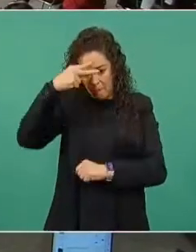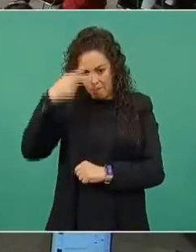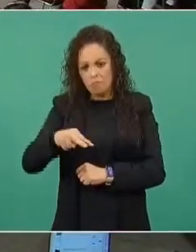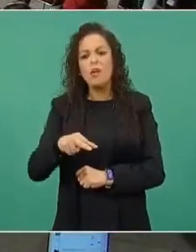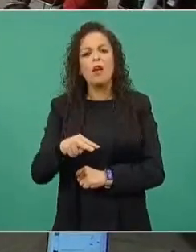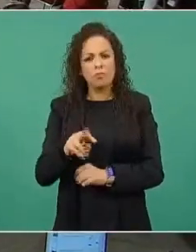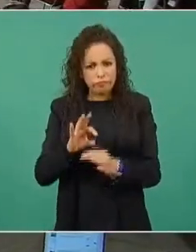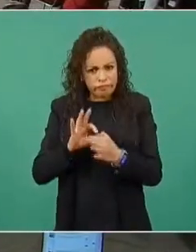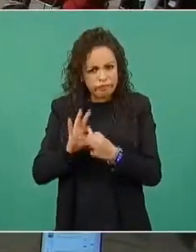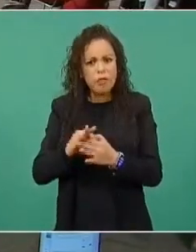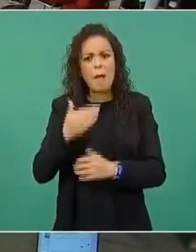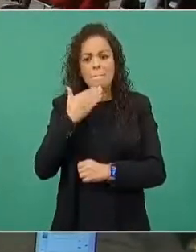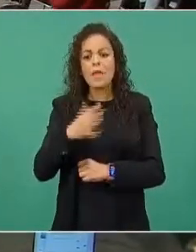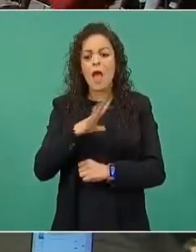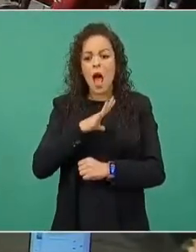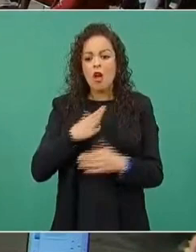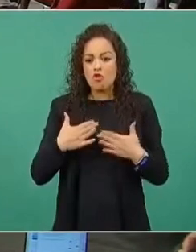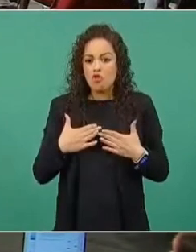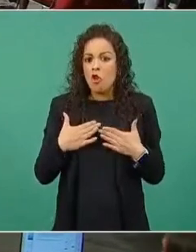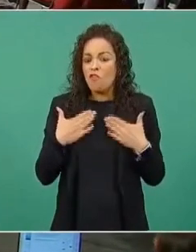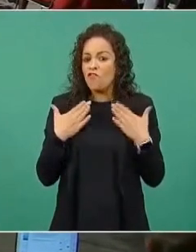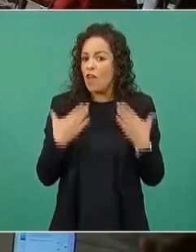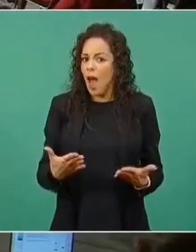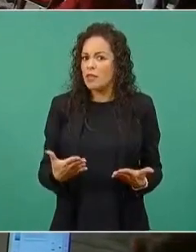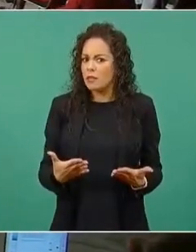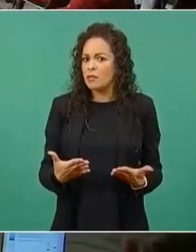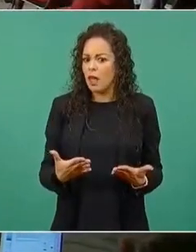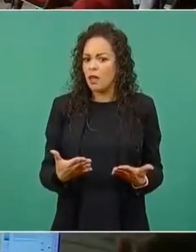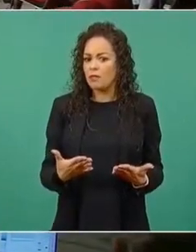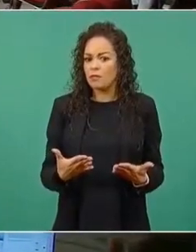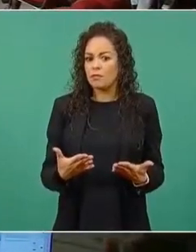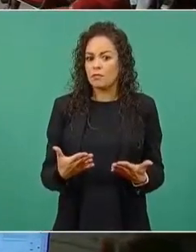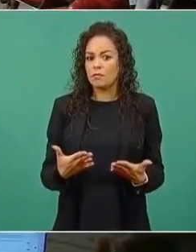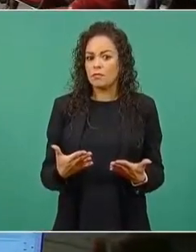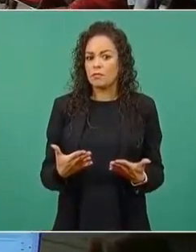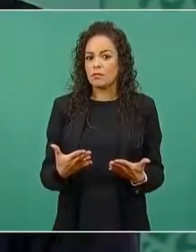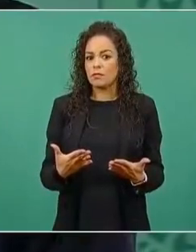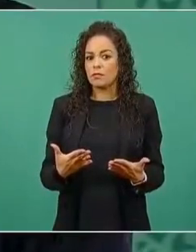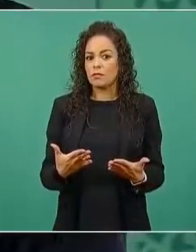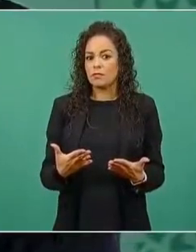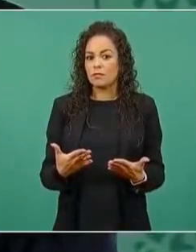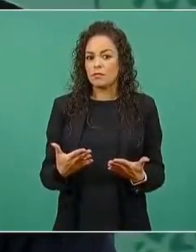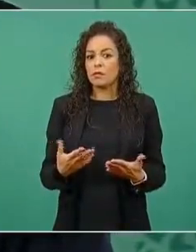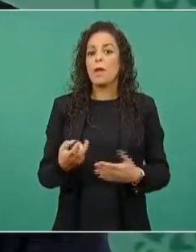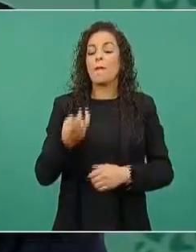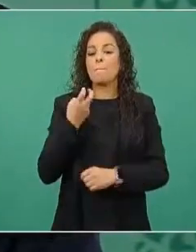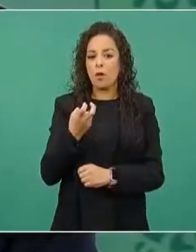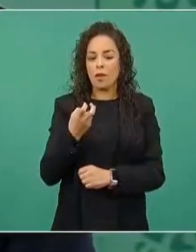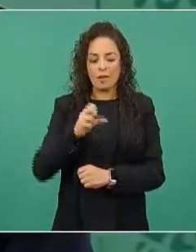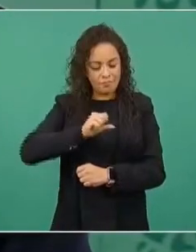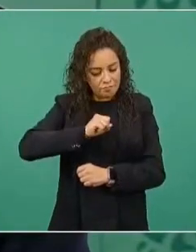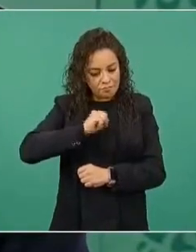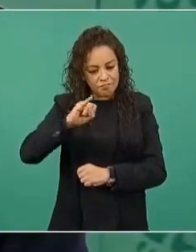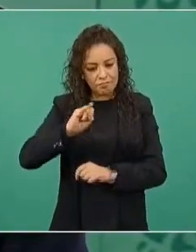Y por eso se emitió el fallo, la autorización,